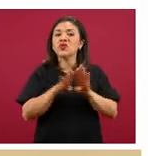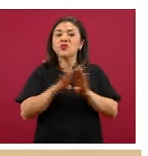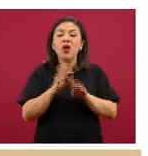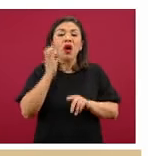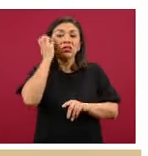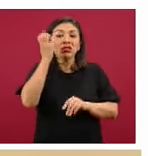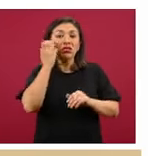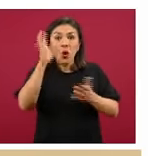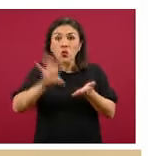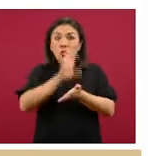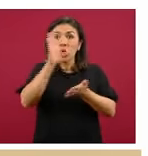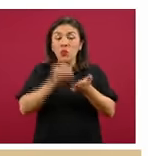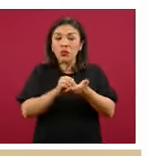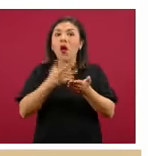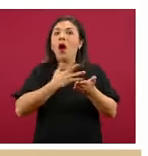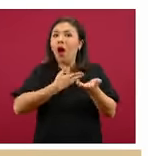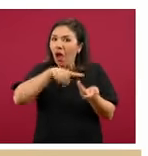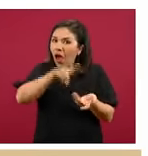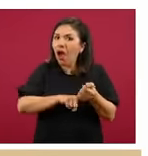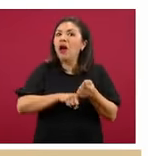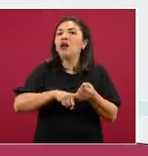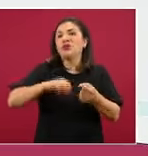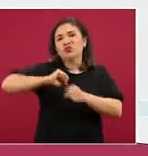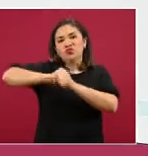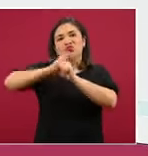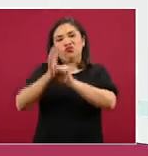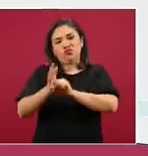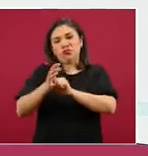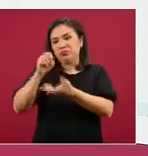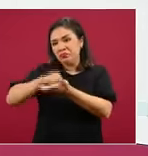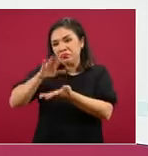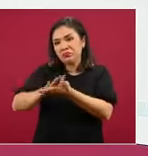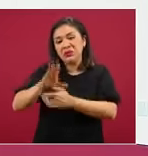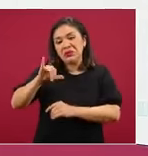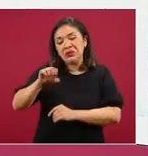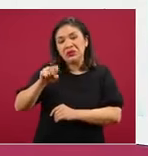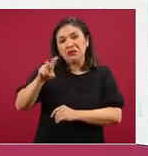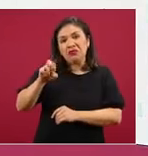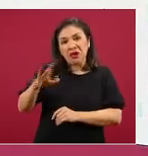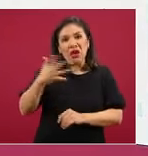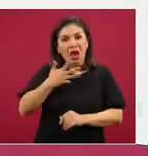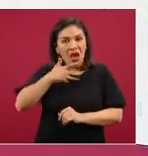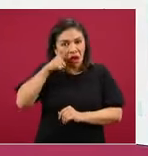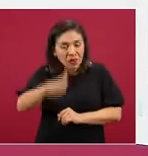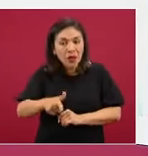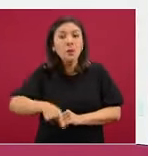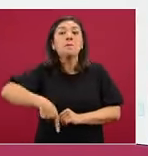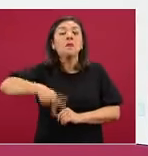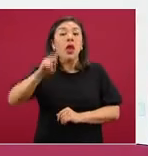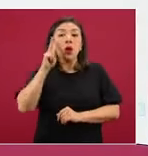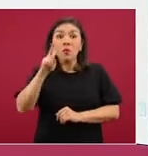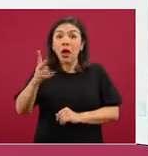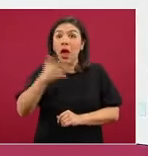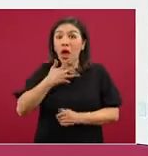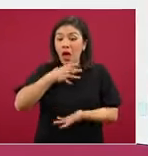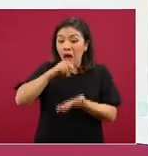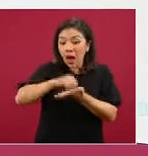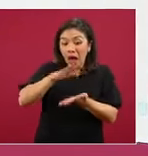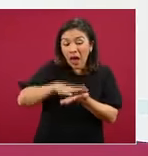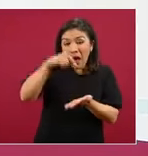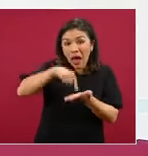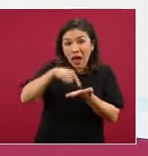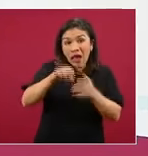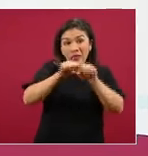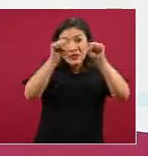exceso, es una proporción que tenemos registrada como confirmados en el CISBER, aunque esto cada vez lo que tenemos en el CISBER refleja